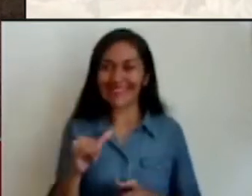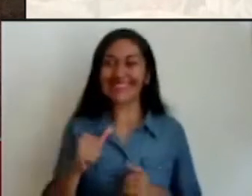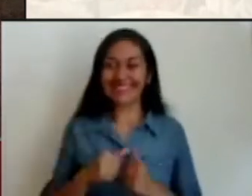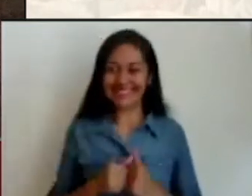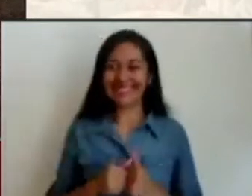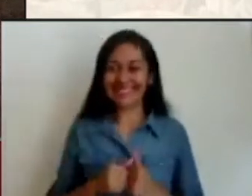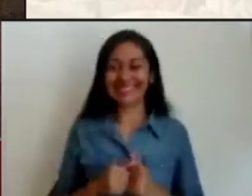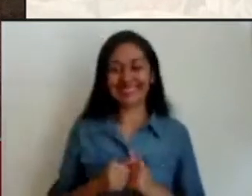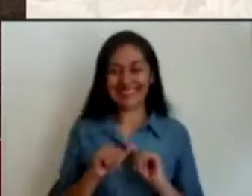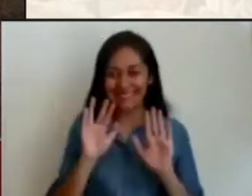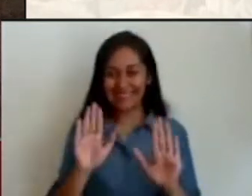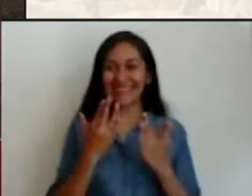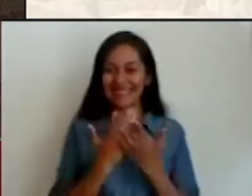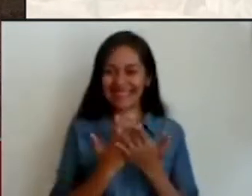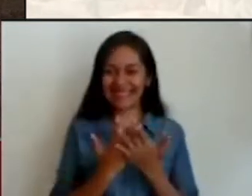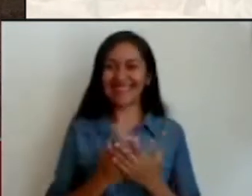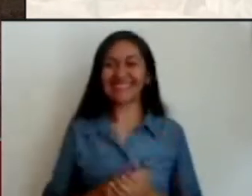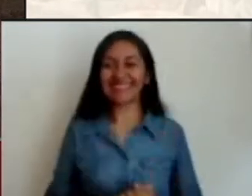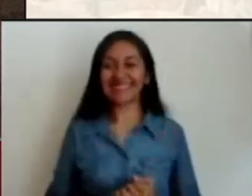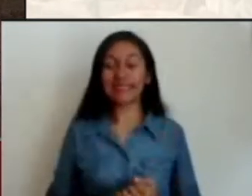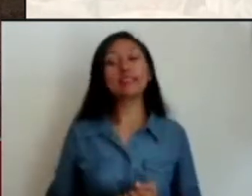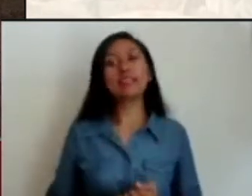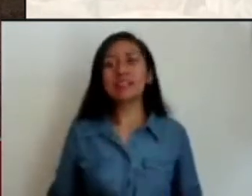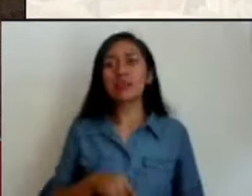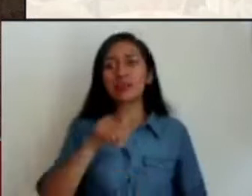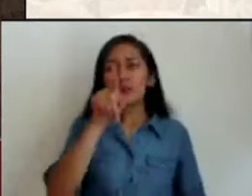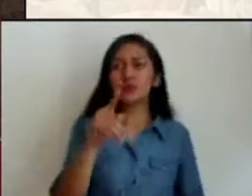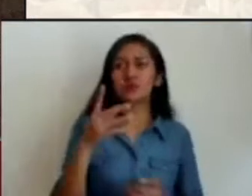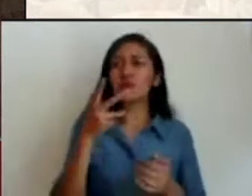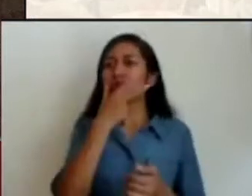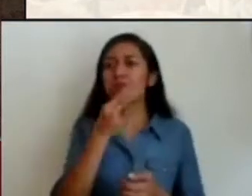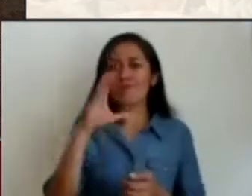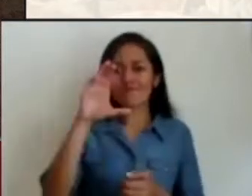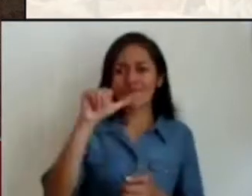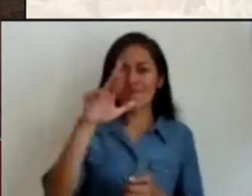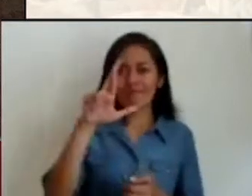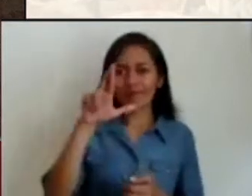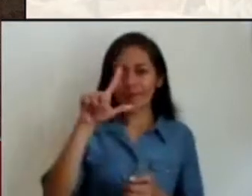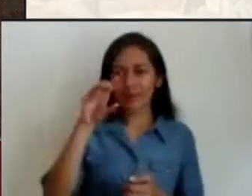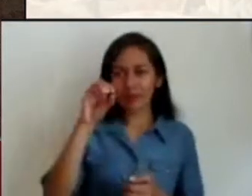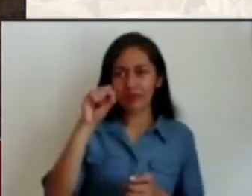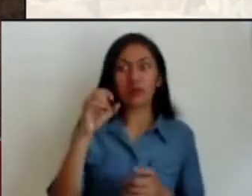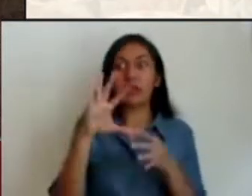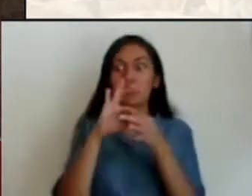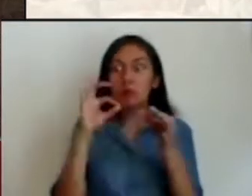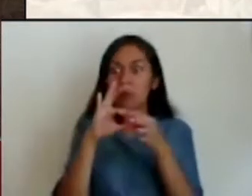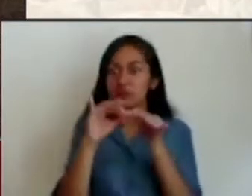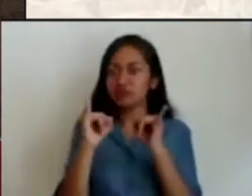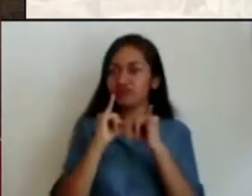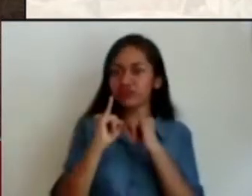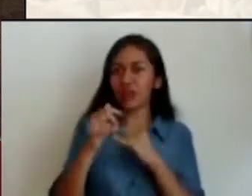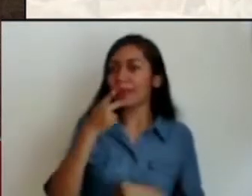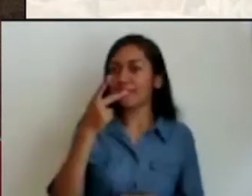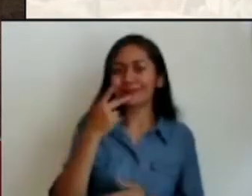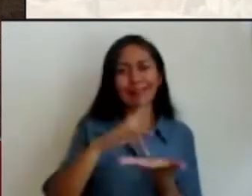la traduzione. Carlos, muchísimas gracias por tu traducción, verdaderamente magnífica, impecable. Nos ha